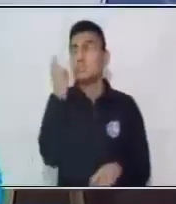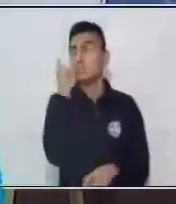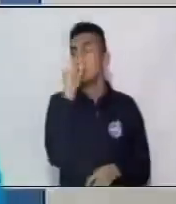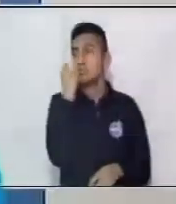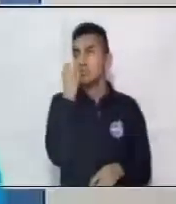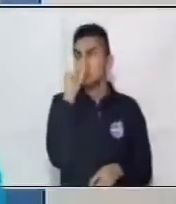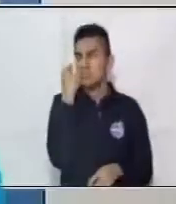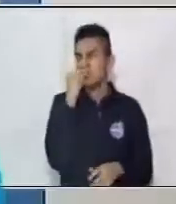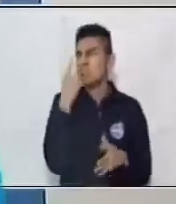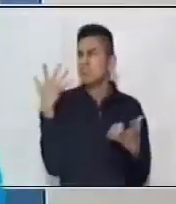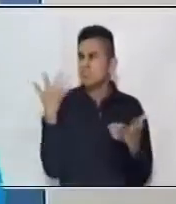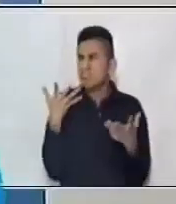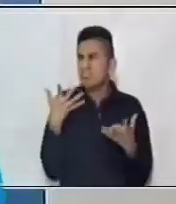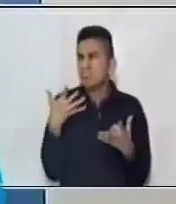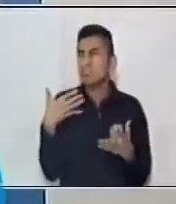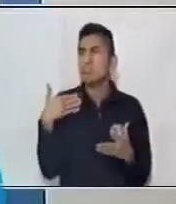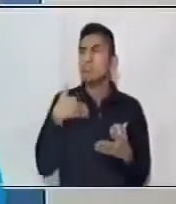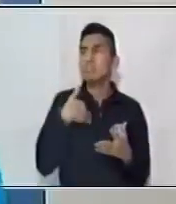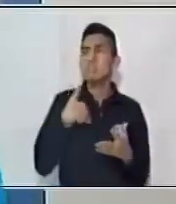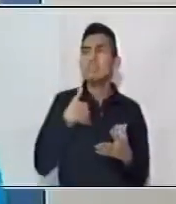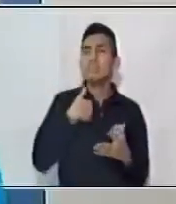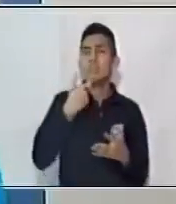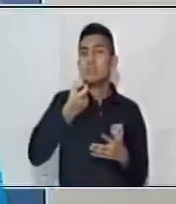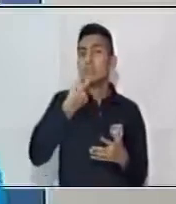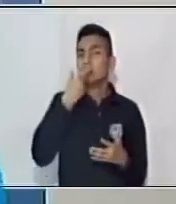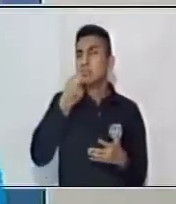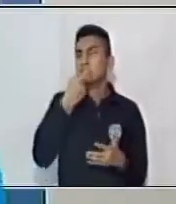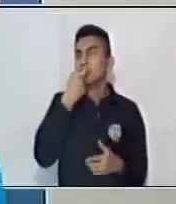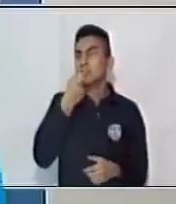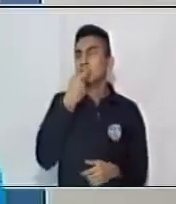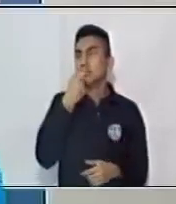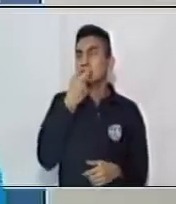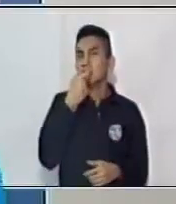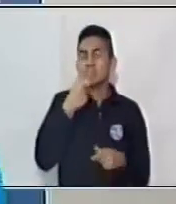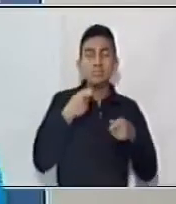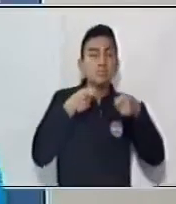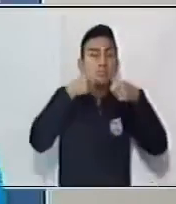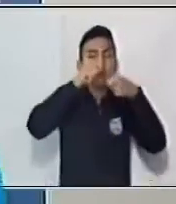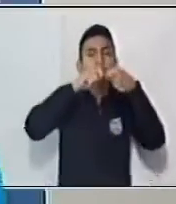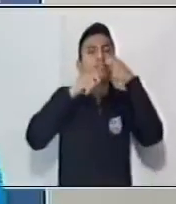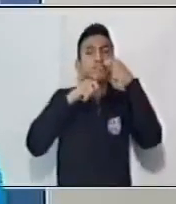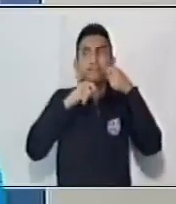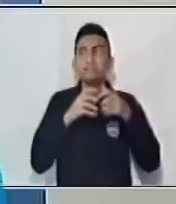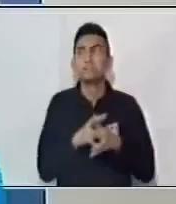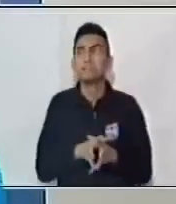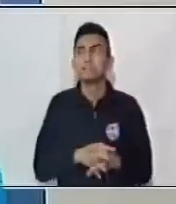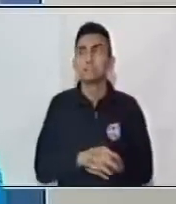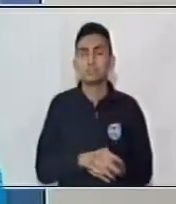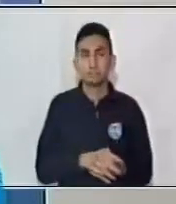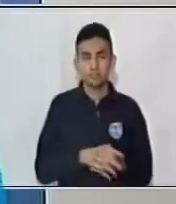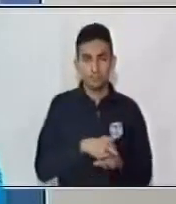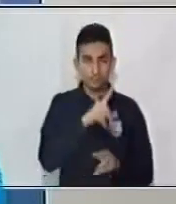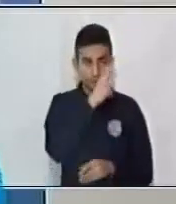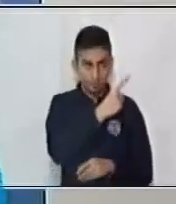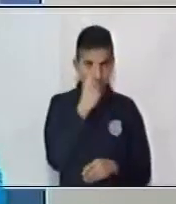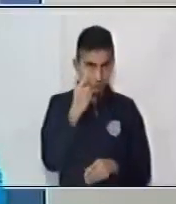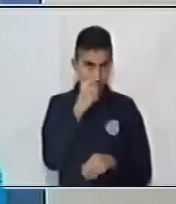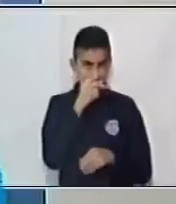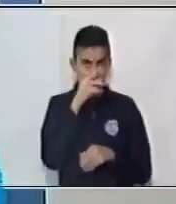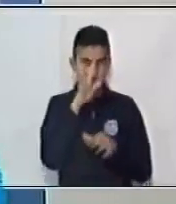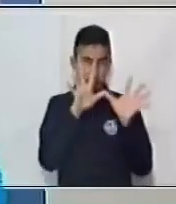Sara va a tomarse la medicina, las pastillas y el jarabe juntos cada 12 horas.